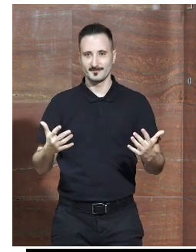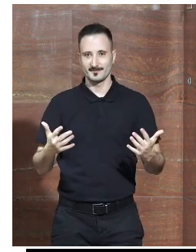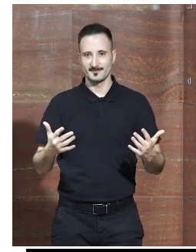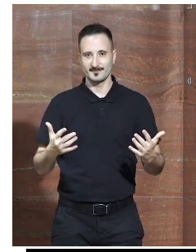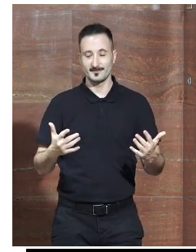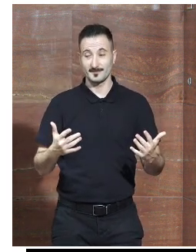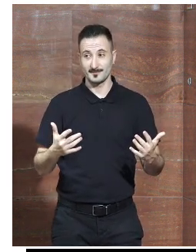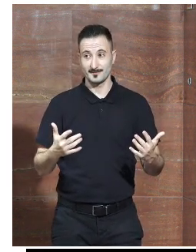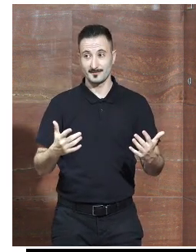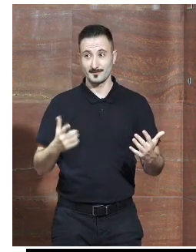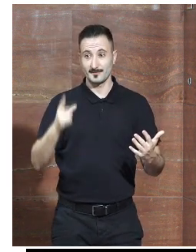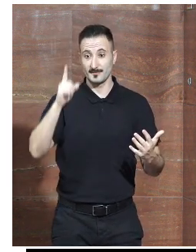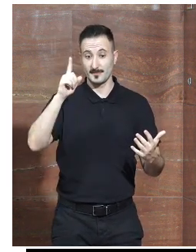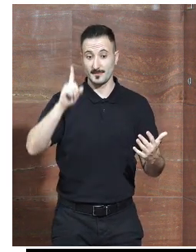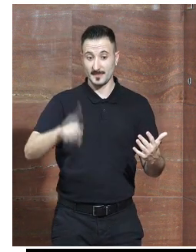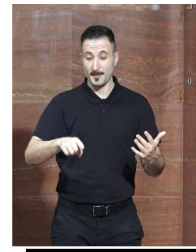Navilens nos dé